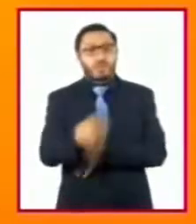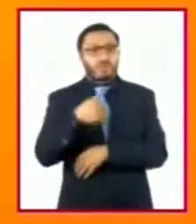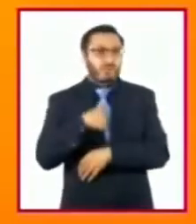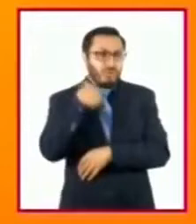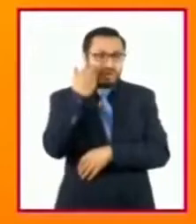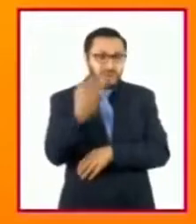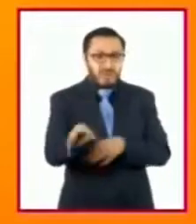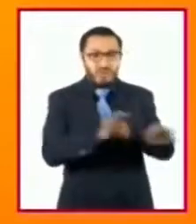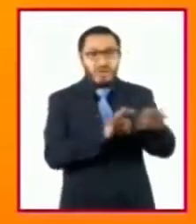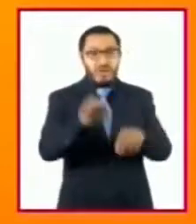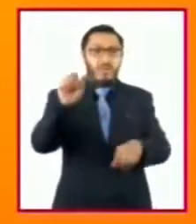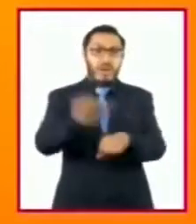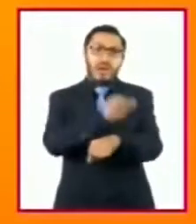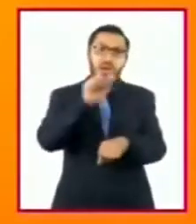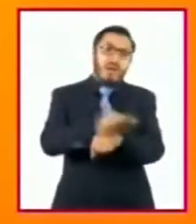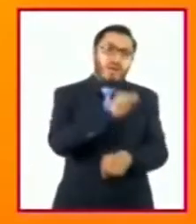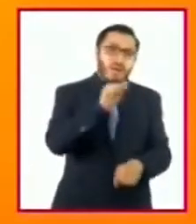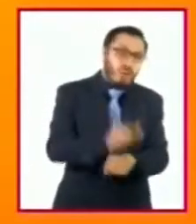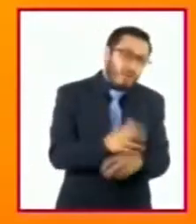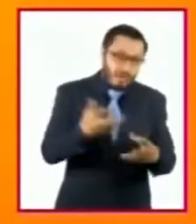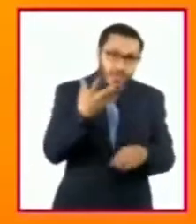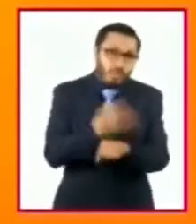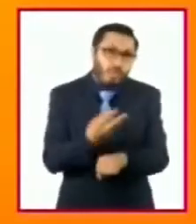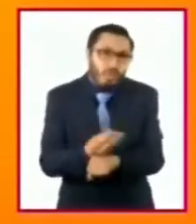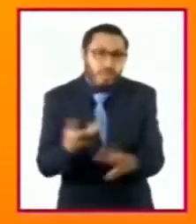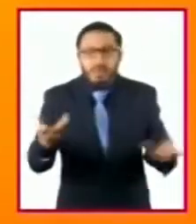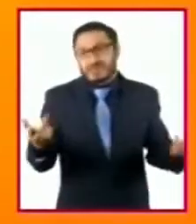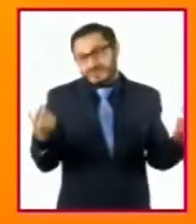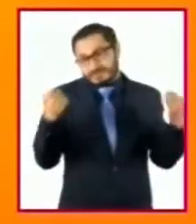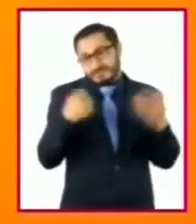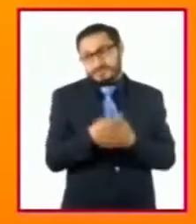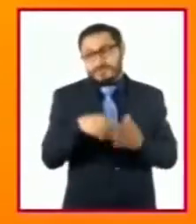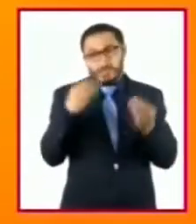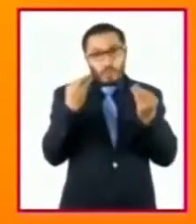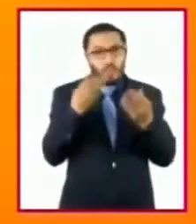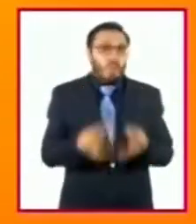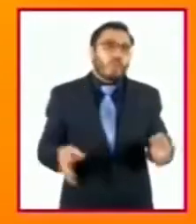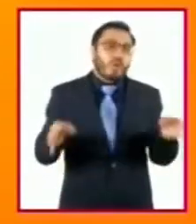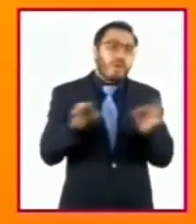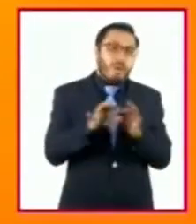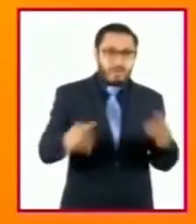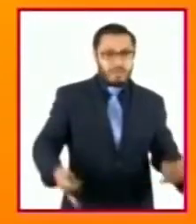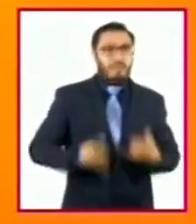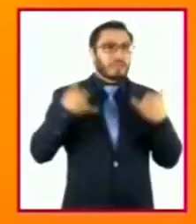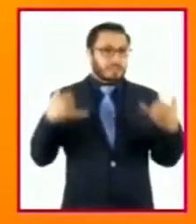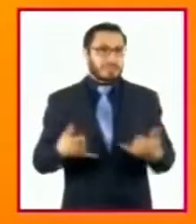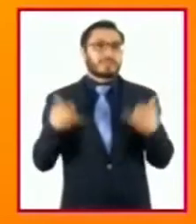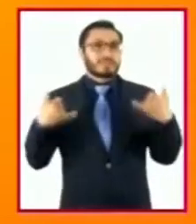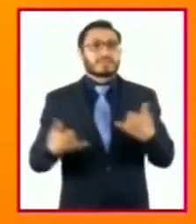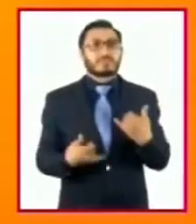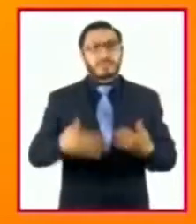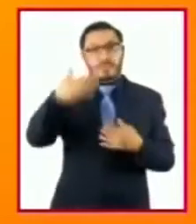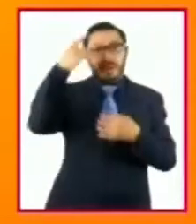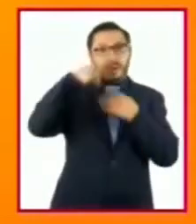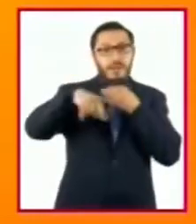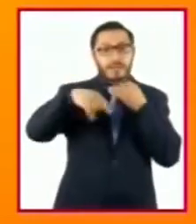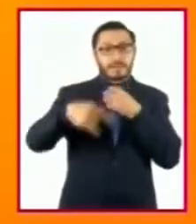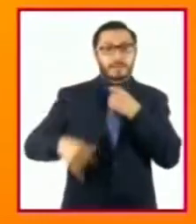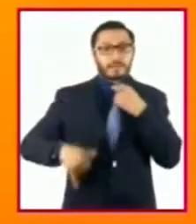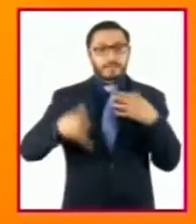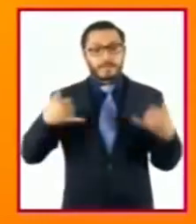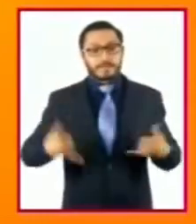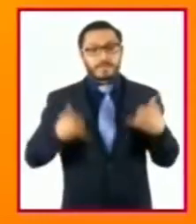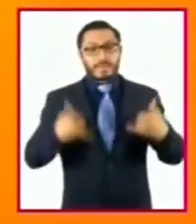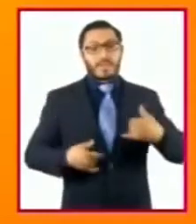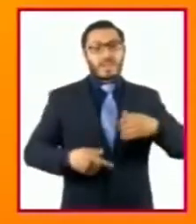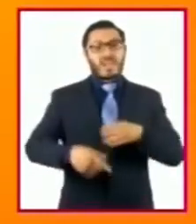automotriz con los autos, ¿no? Entonces es muy importante que el adolescente sepa, ¿no?, quién es y